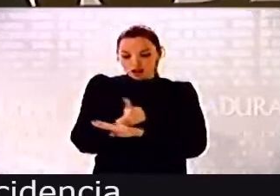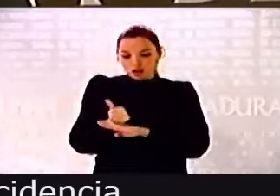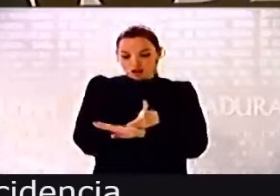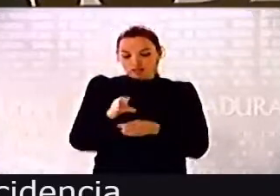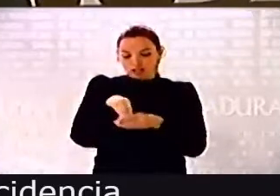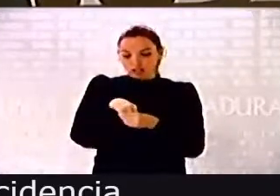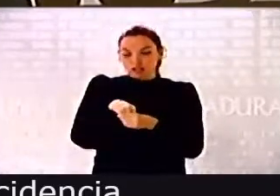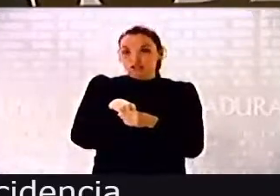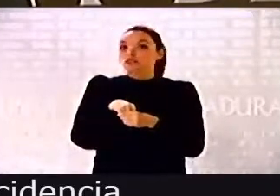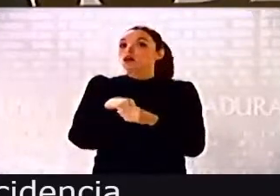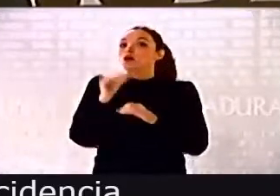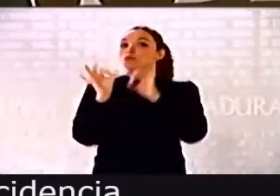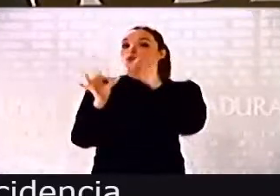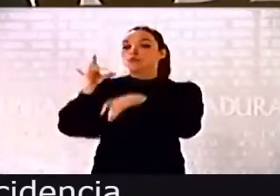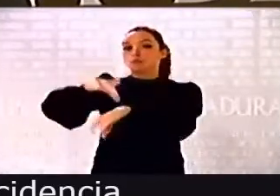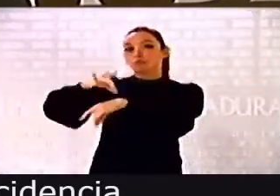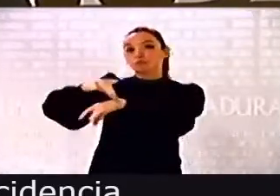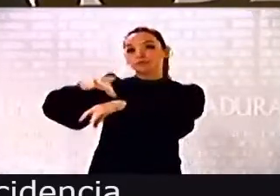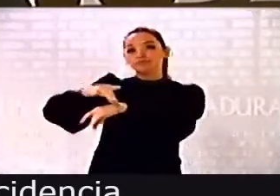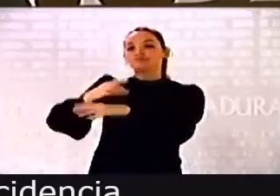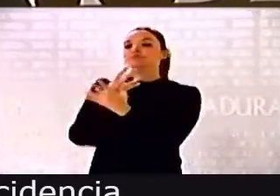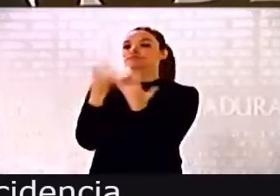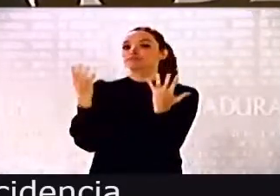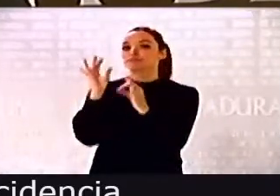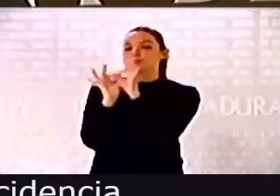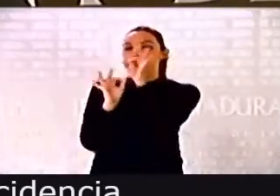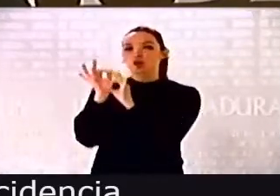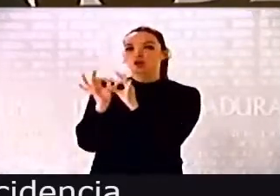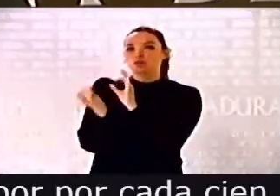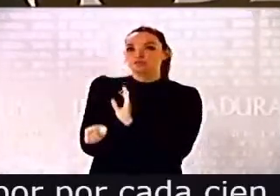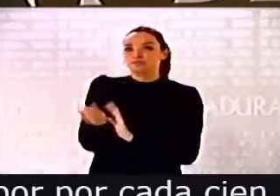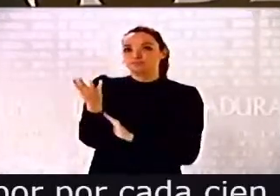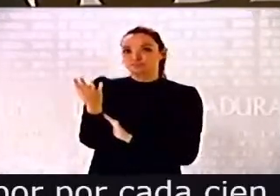y con una tasa de positividad del 19%,